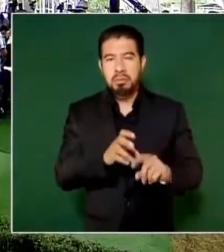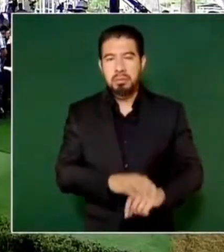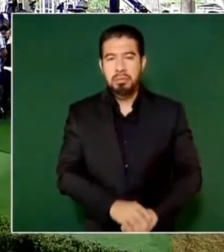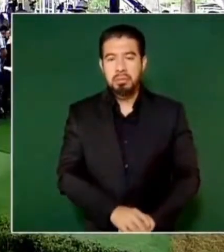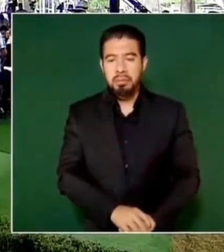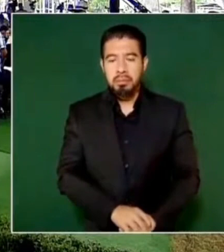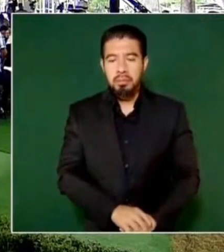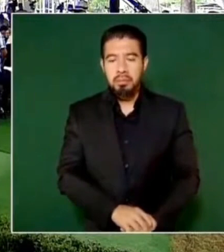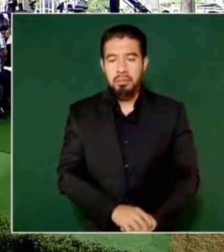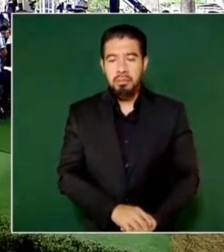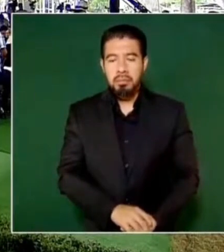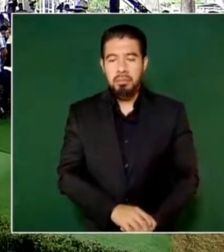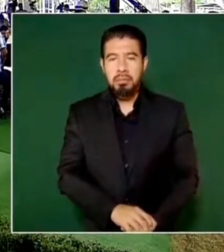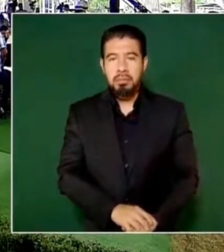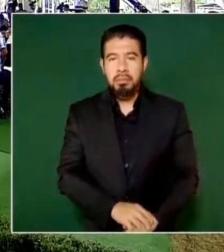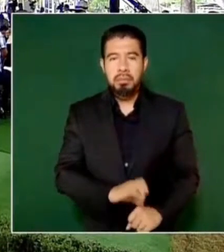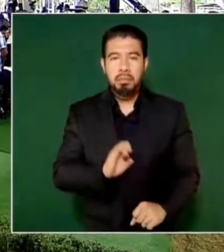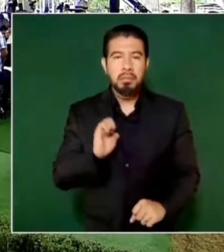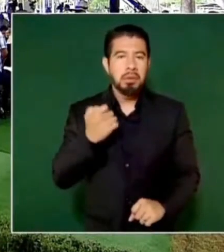en el sexenio